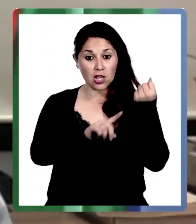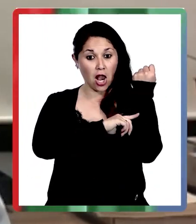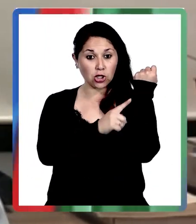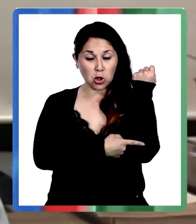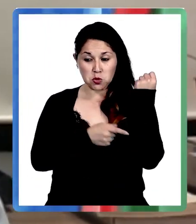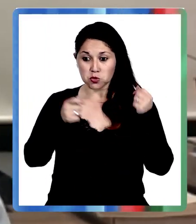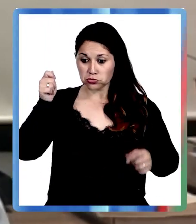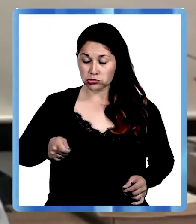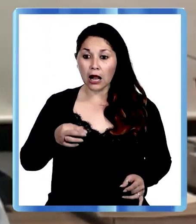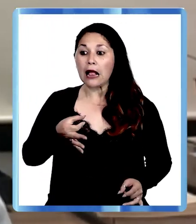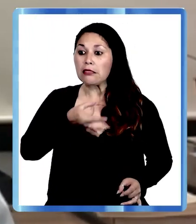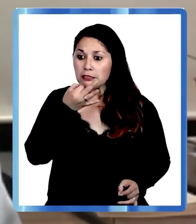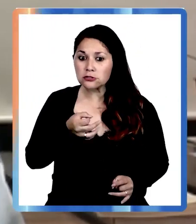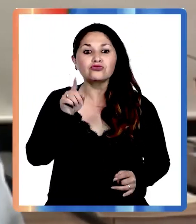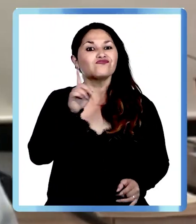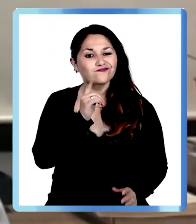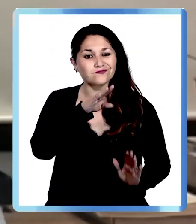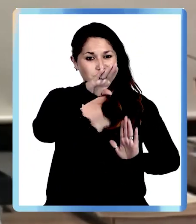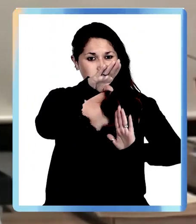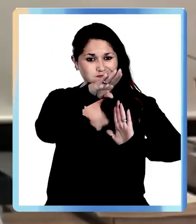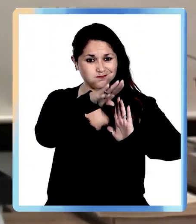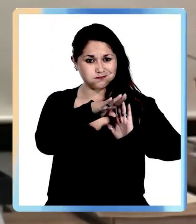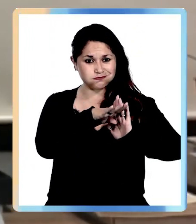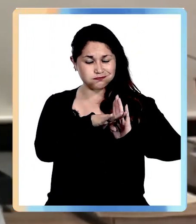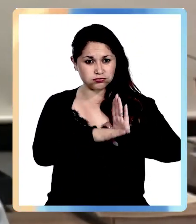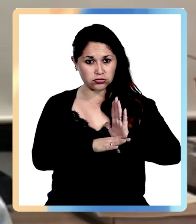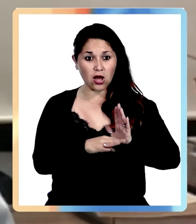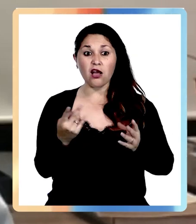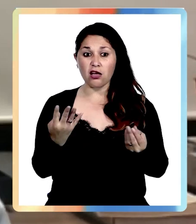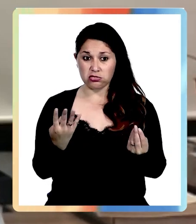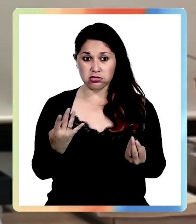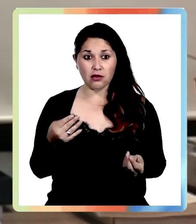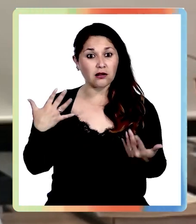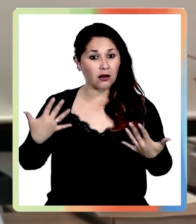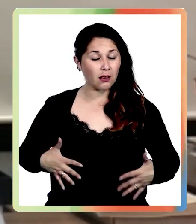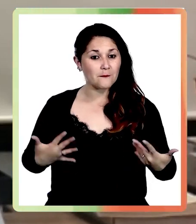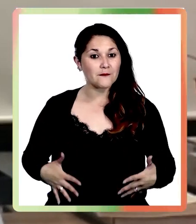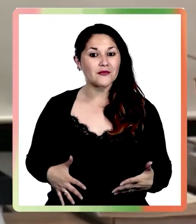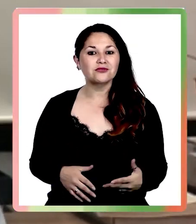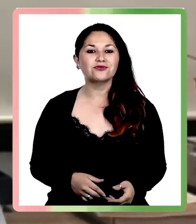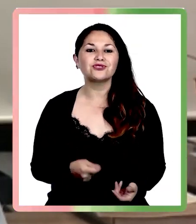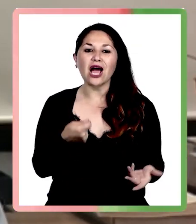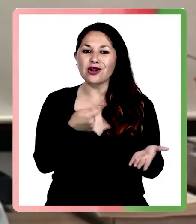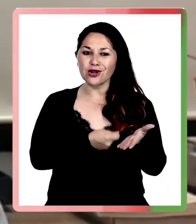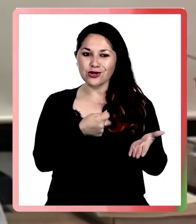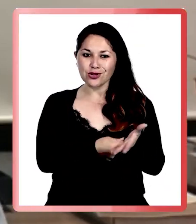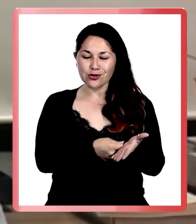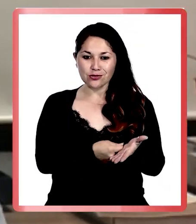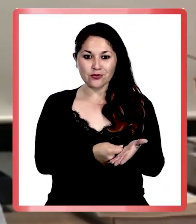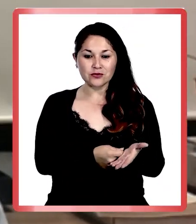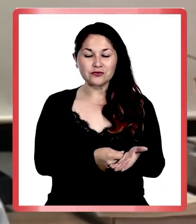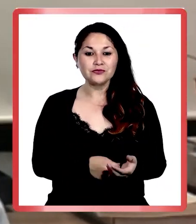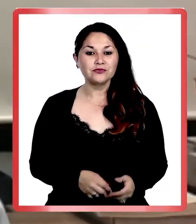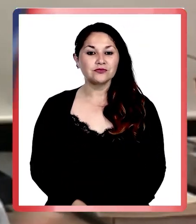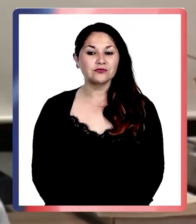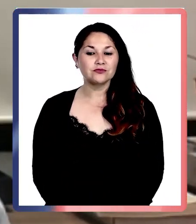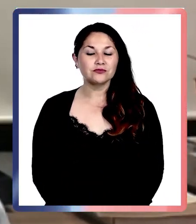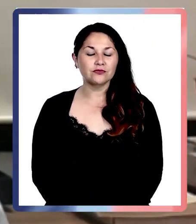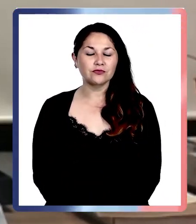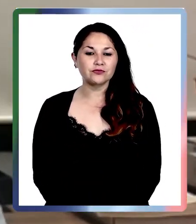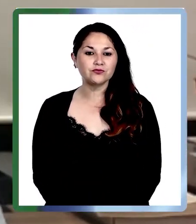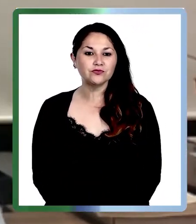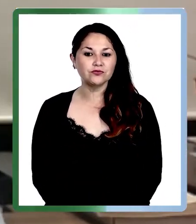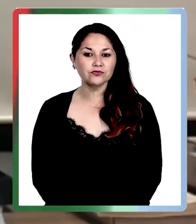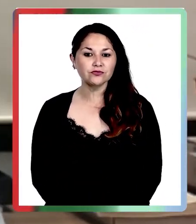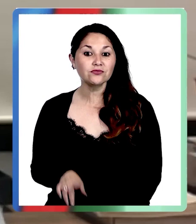Suprema ha dicho que tienen que rebajar en una cantidad importante ese cobro, y eso también va a tener que